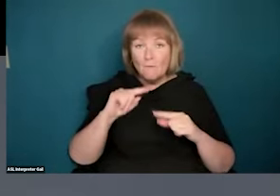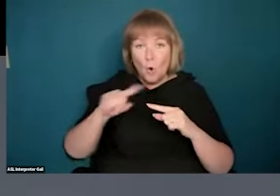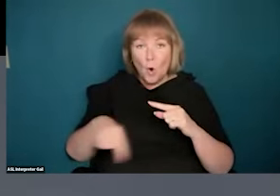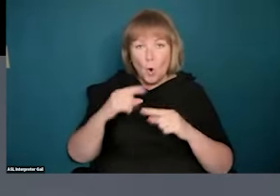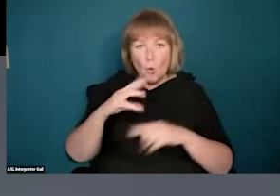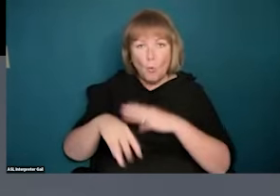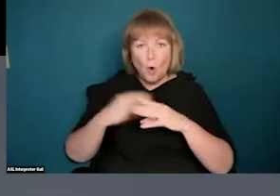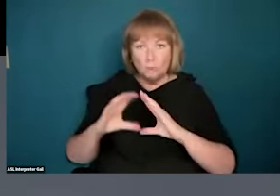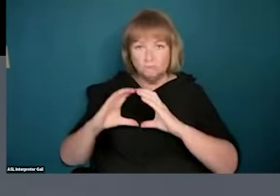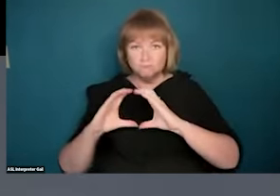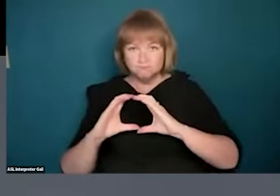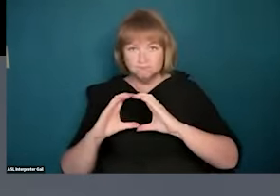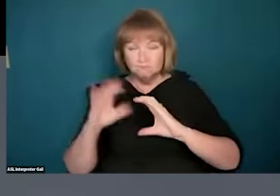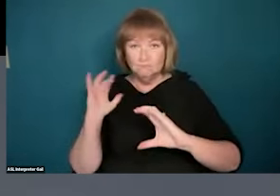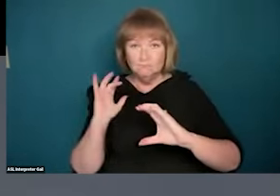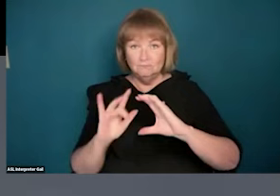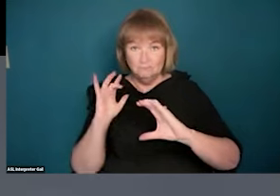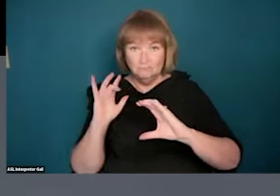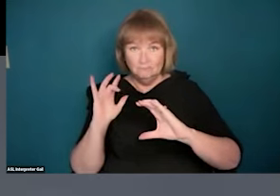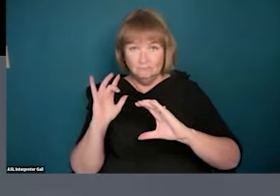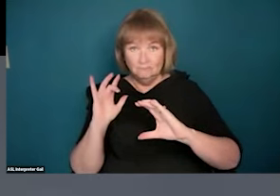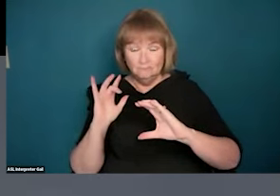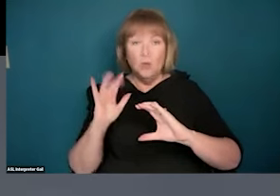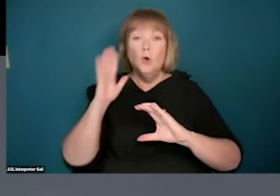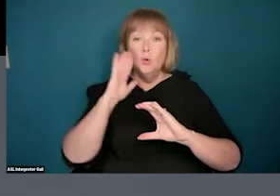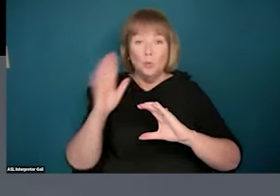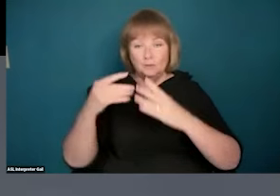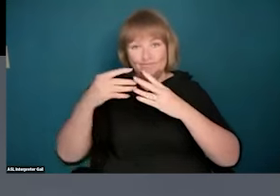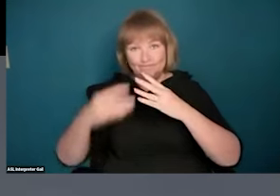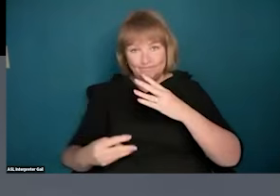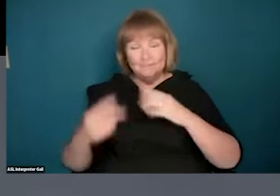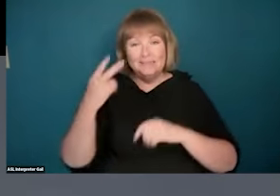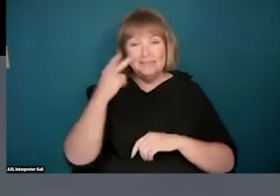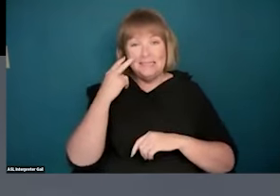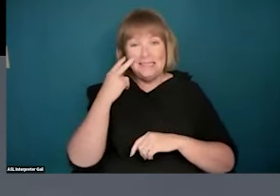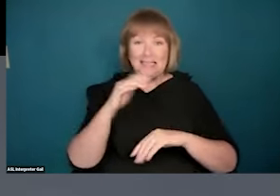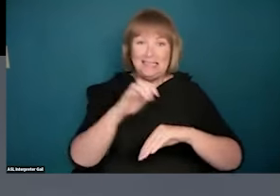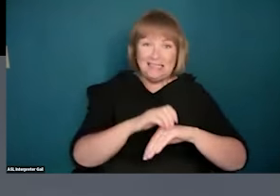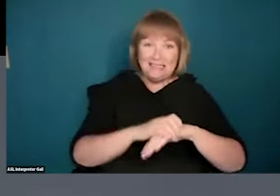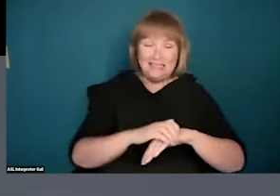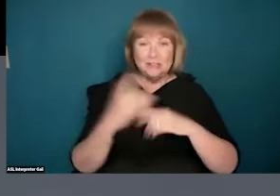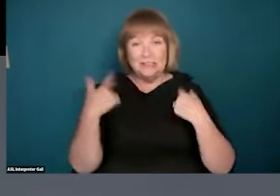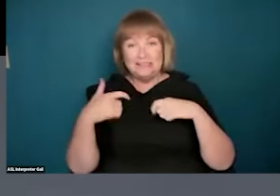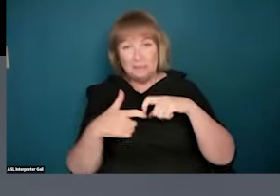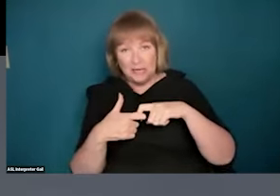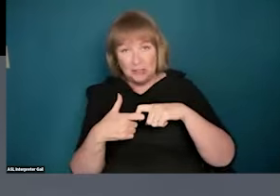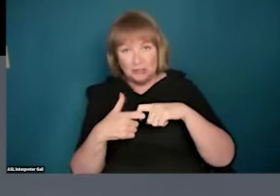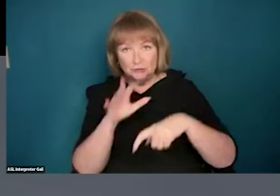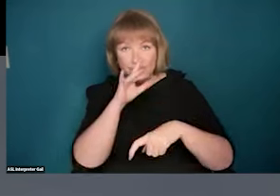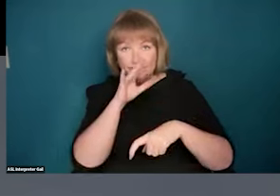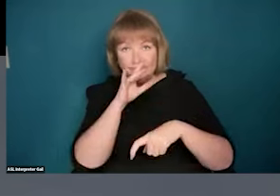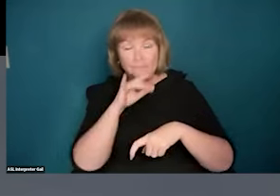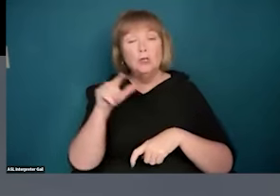interpretación simultánea en español, usted puede ir a la parte inferior de su pantalla. Usted ve el icono del globo terráqueo, usted hace